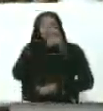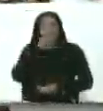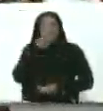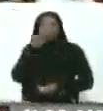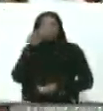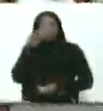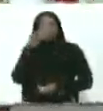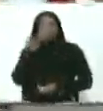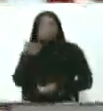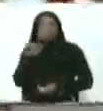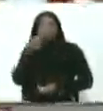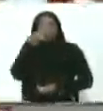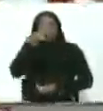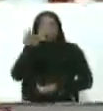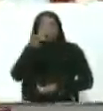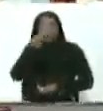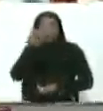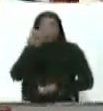Herrera.